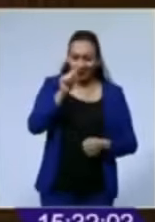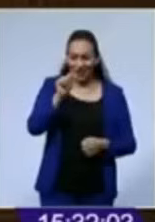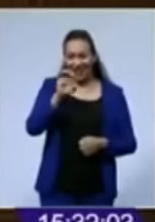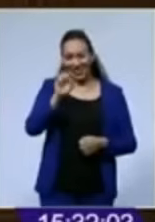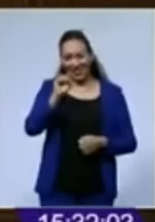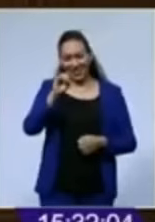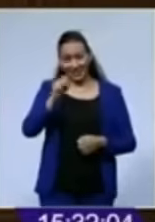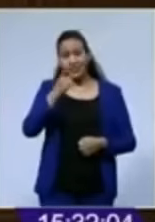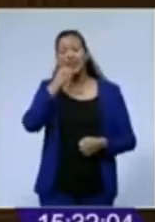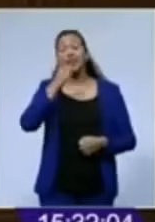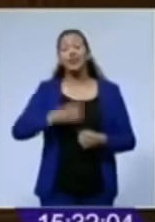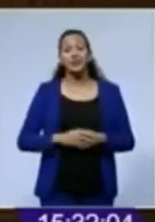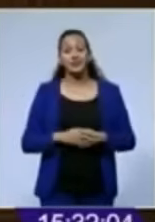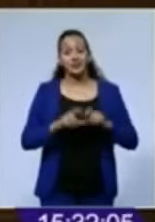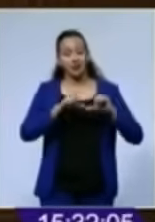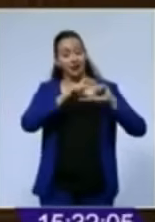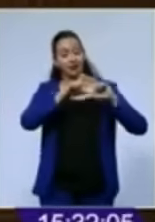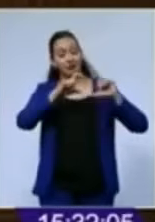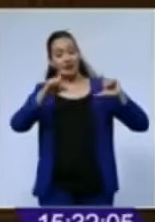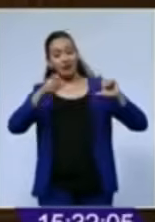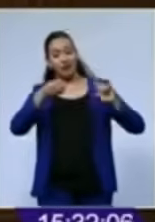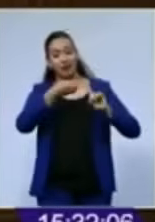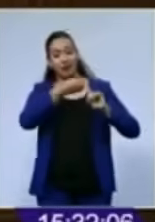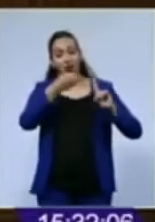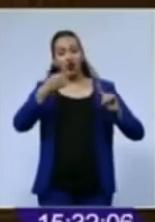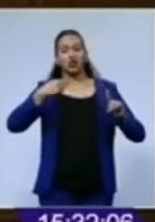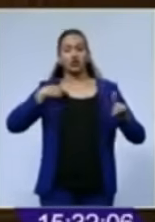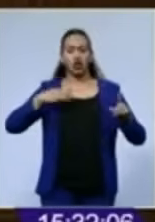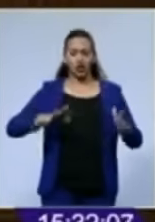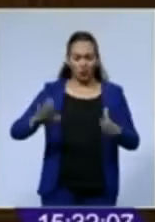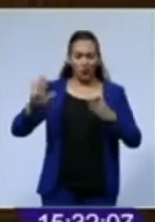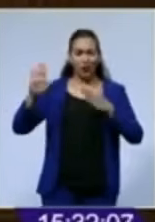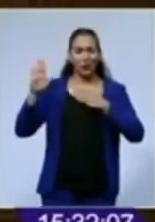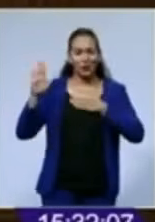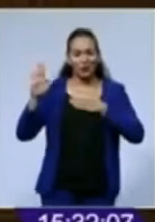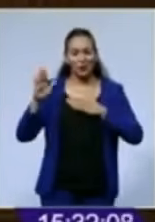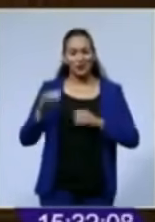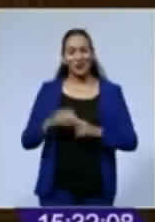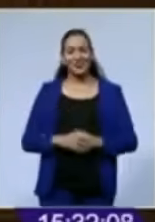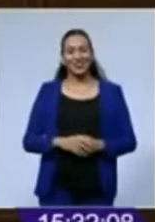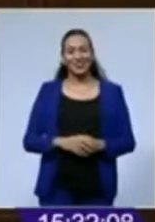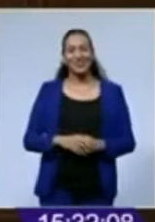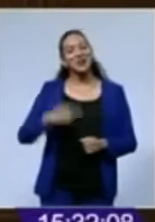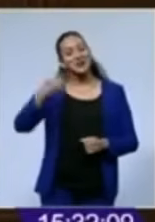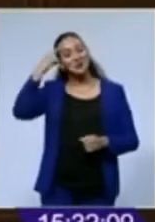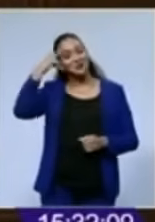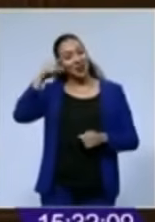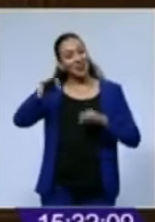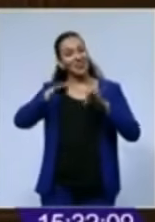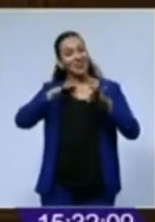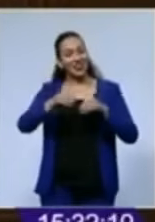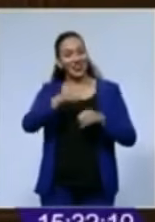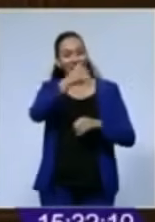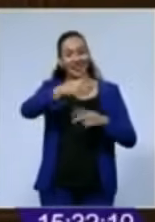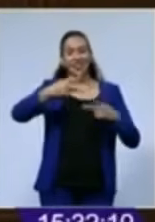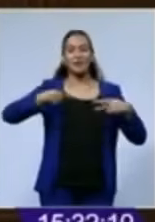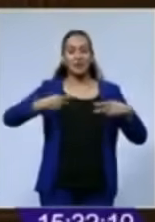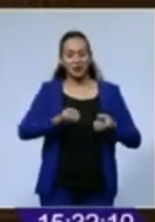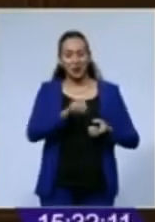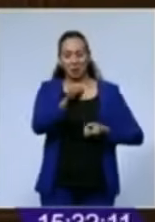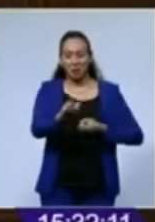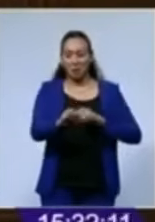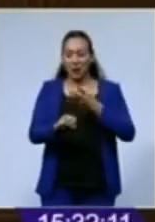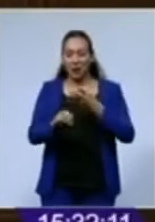menos 25000 millones de acuérdense que pues se señaló una y otra vez en la conferencia matutina que decidió